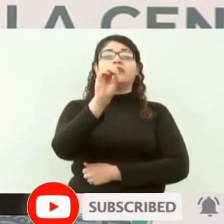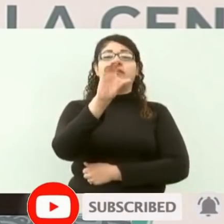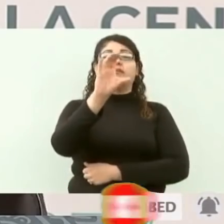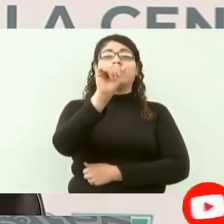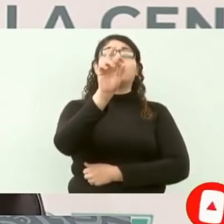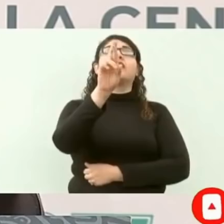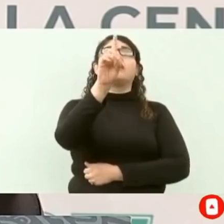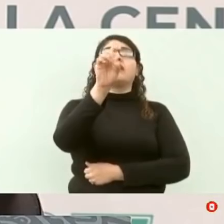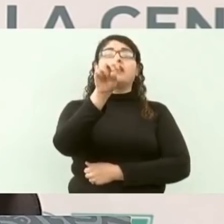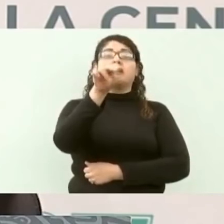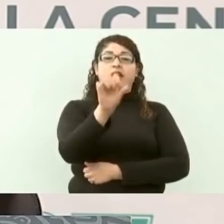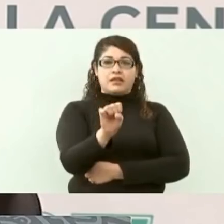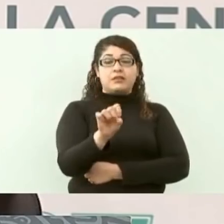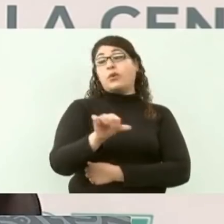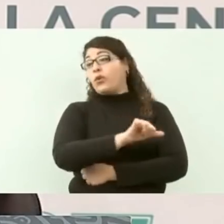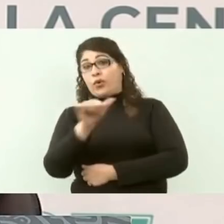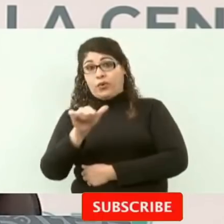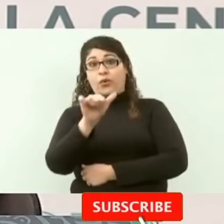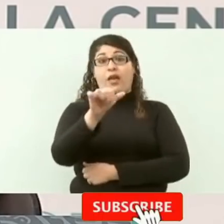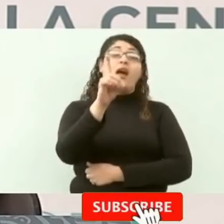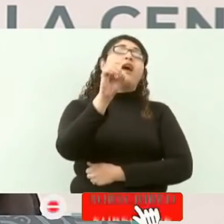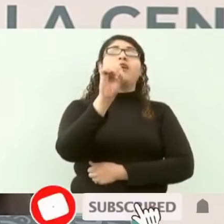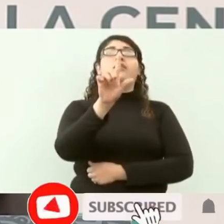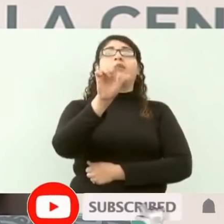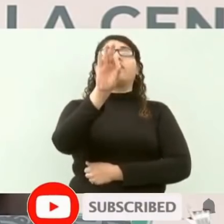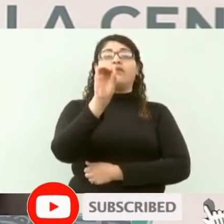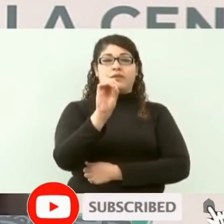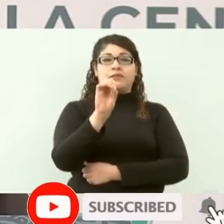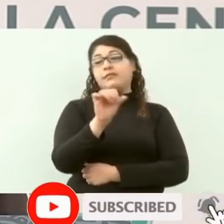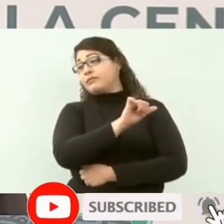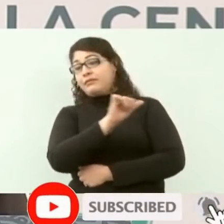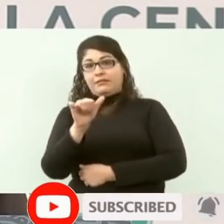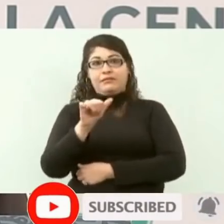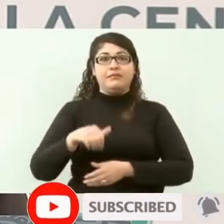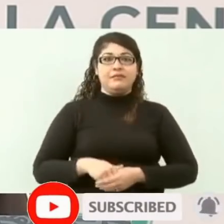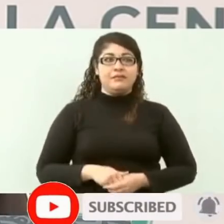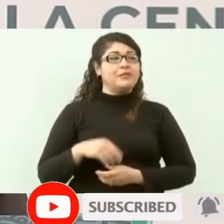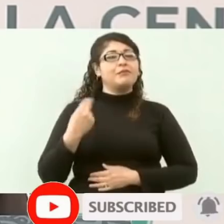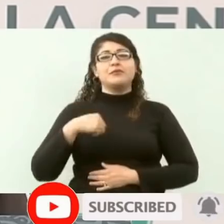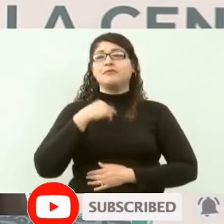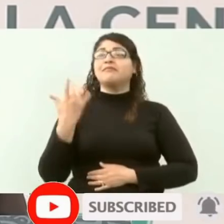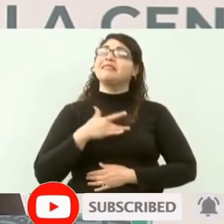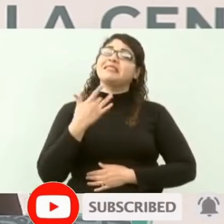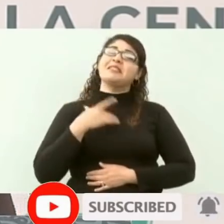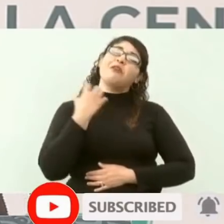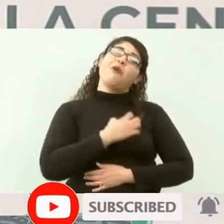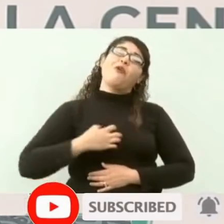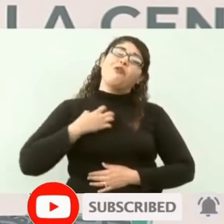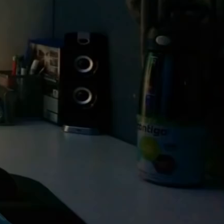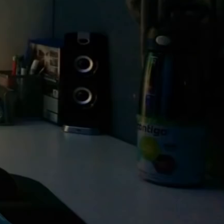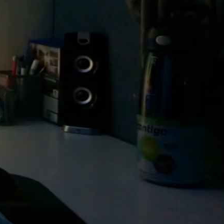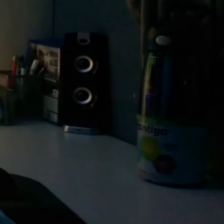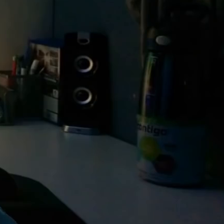Mucho gusto de estar aquí con los trabajadores de la Comisión Federal de Electricidad. SUTERN.